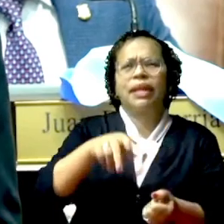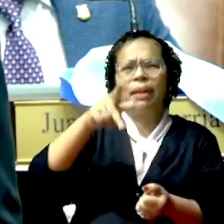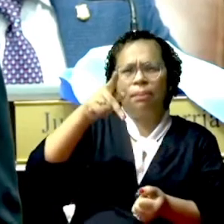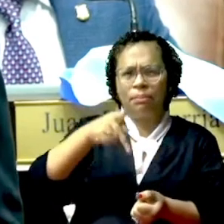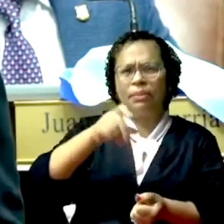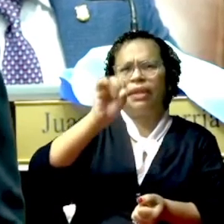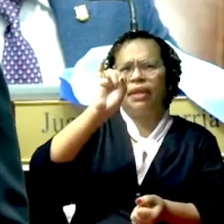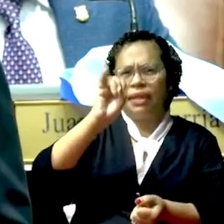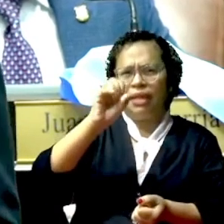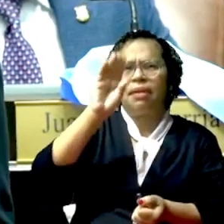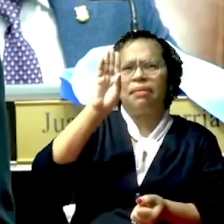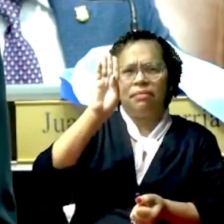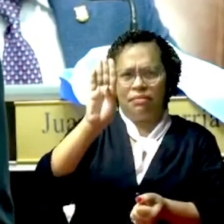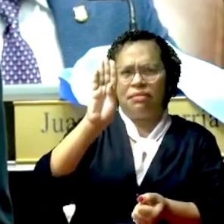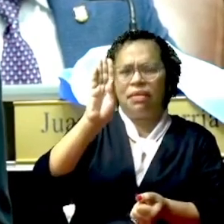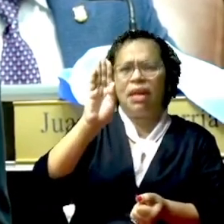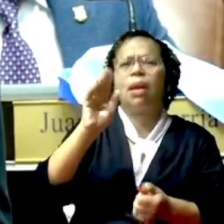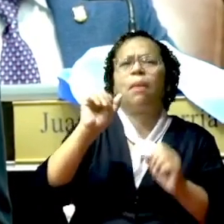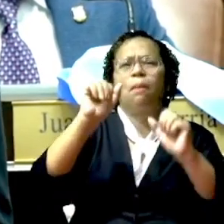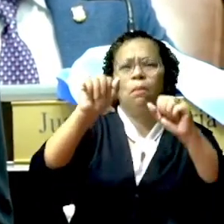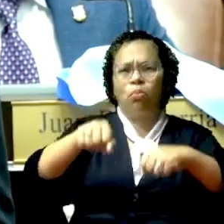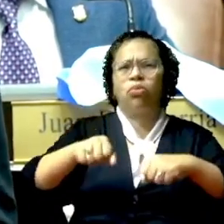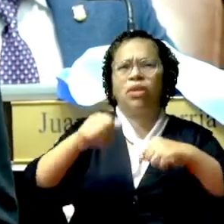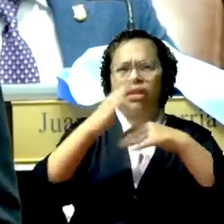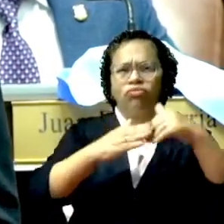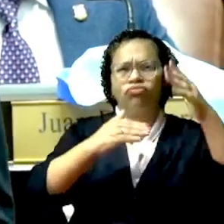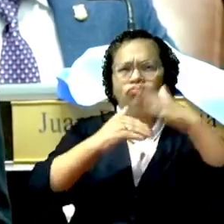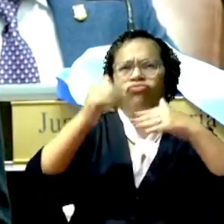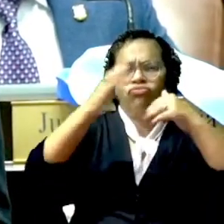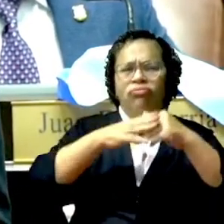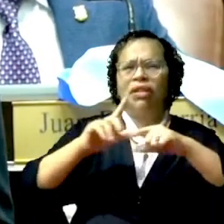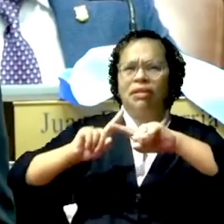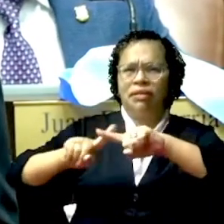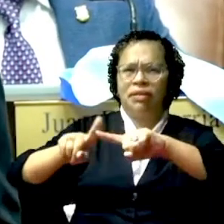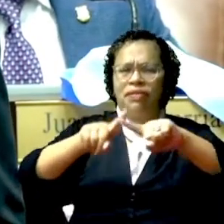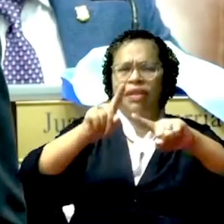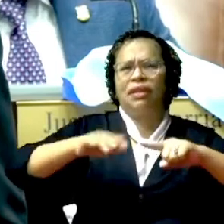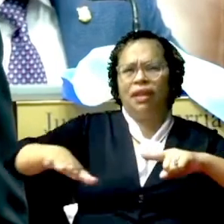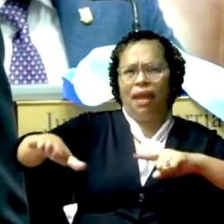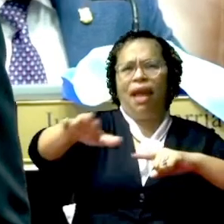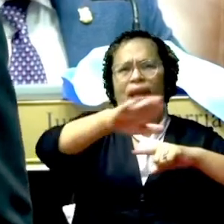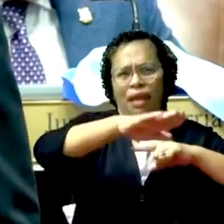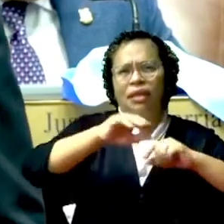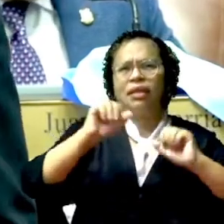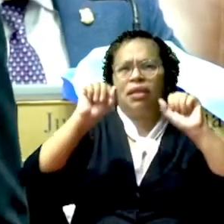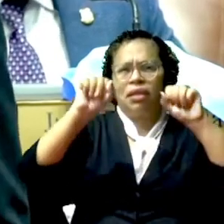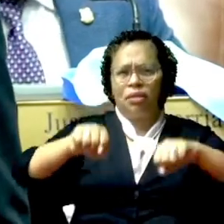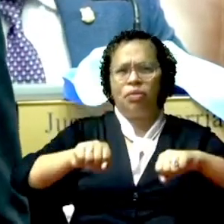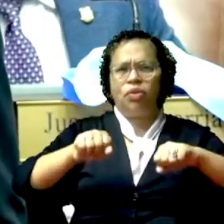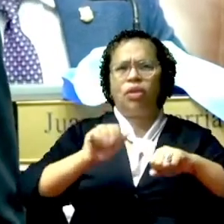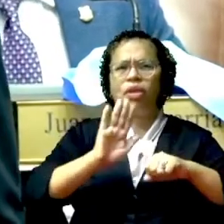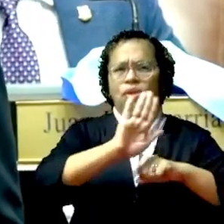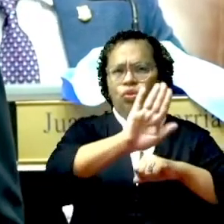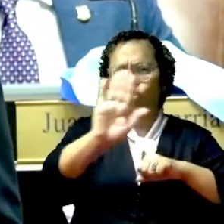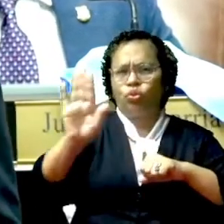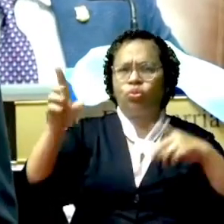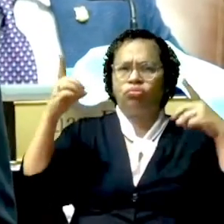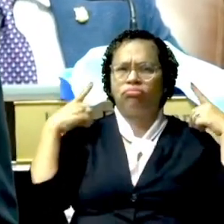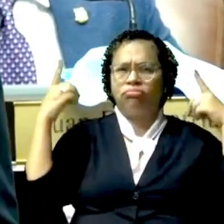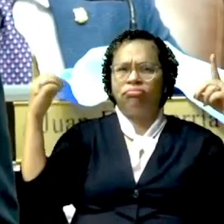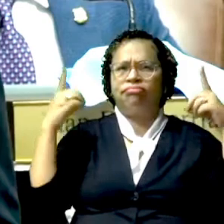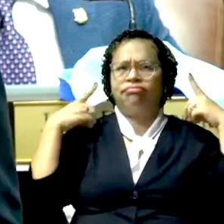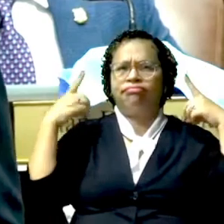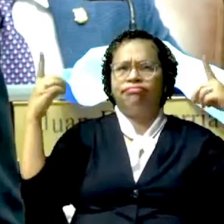estas instalaciones deportivas para que esta disciplina deportiva se desarrolle en el municipio. En ese